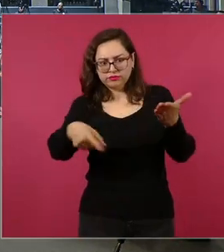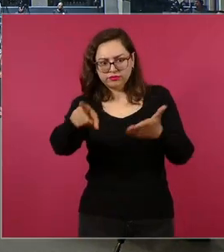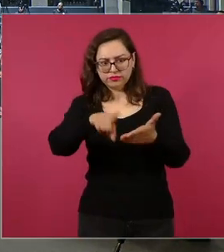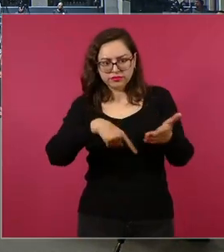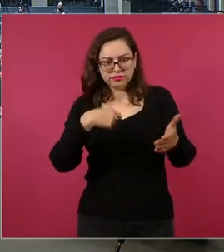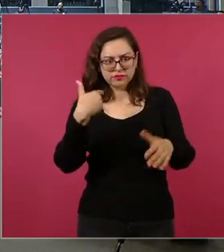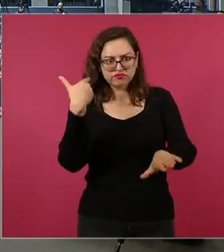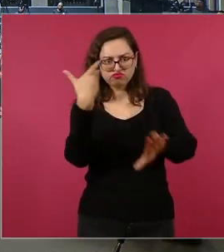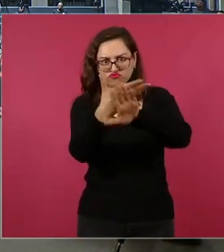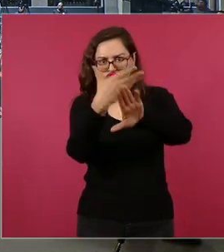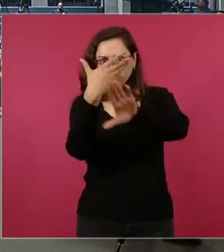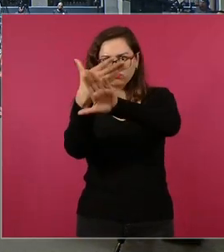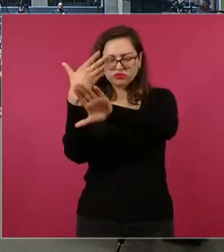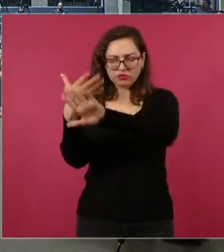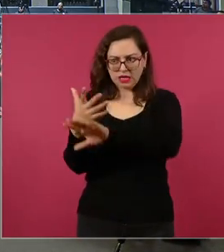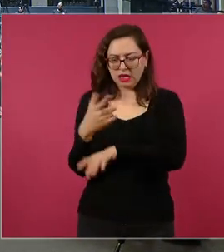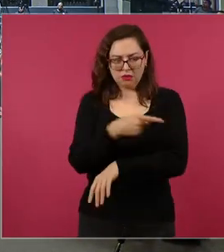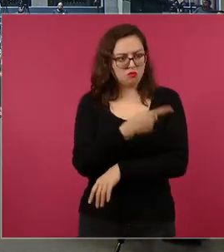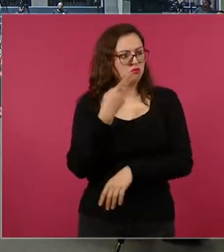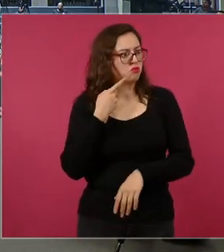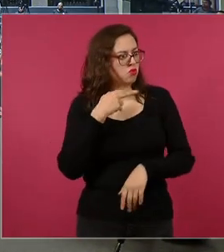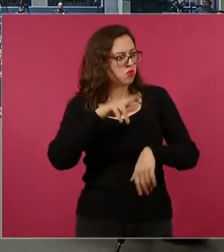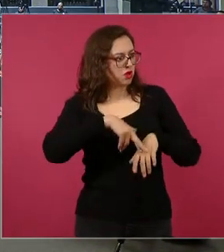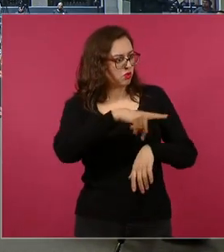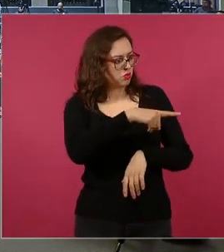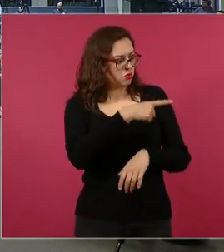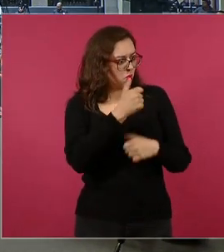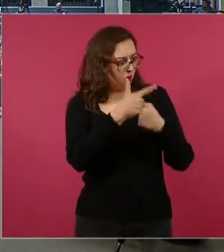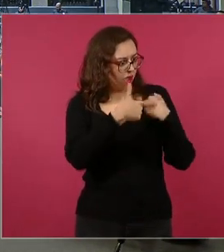¿Tú tienes el conocimiento?